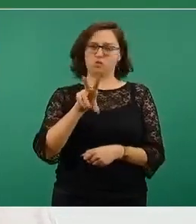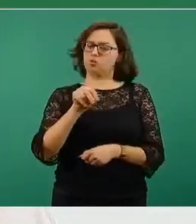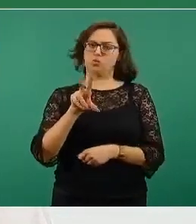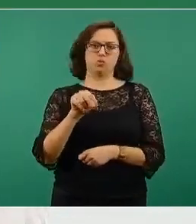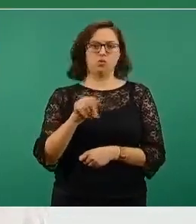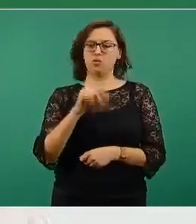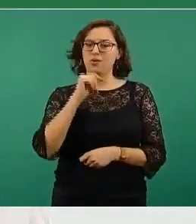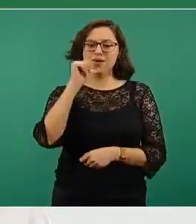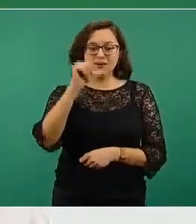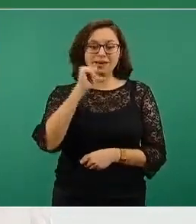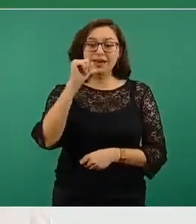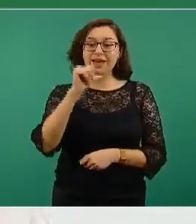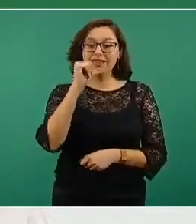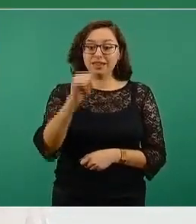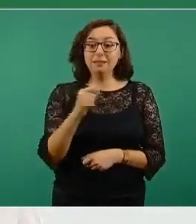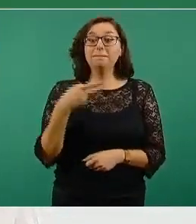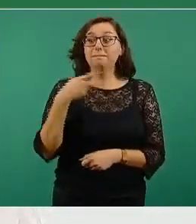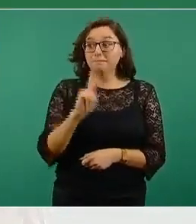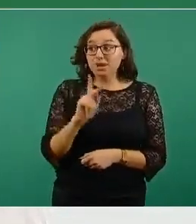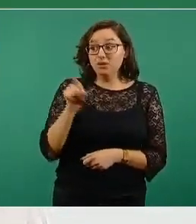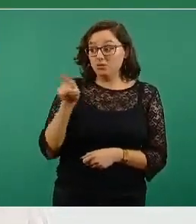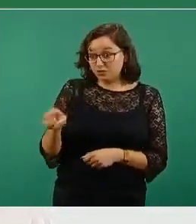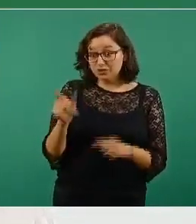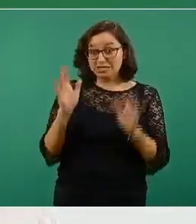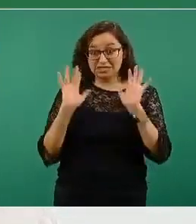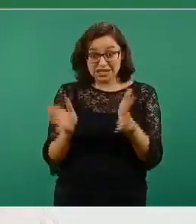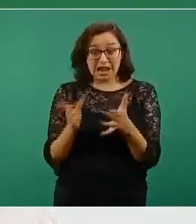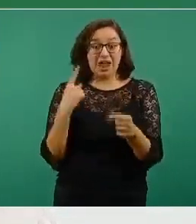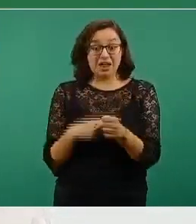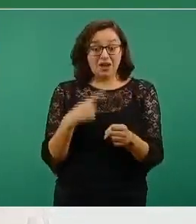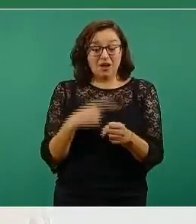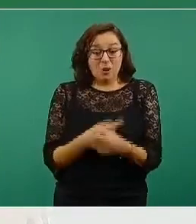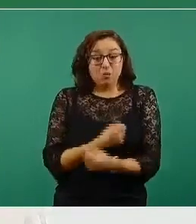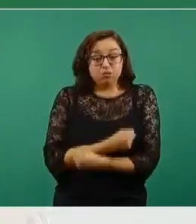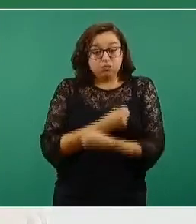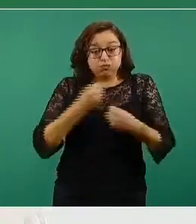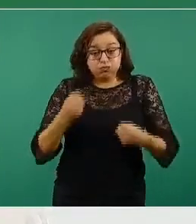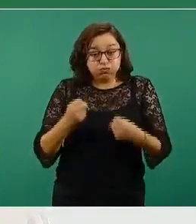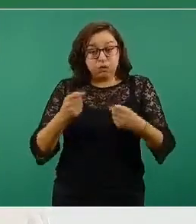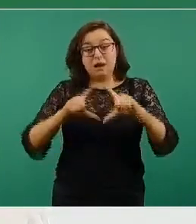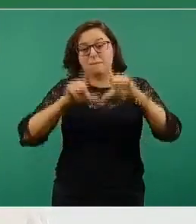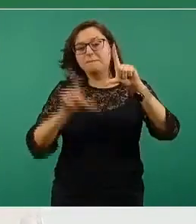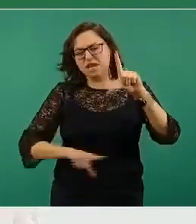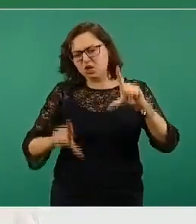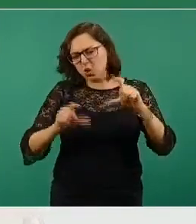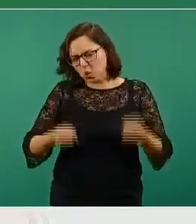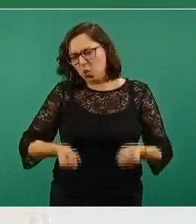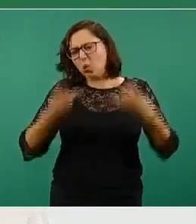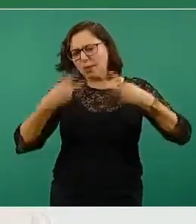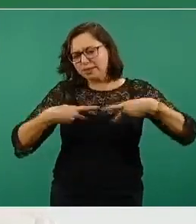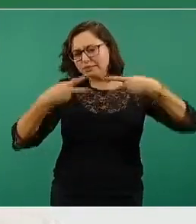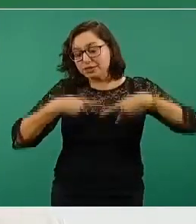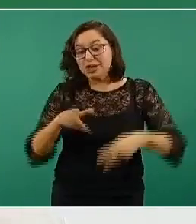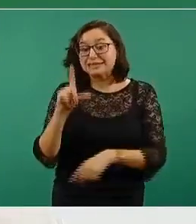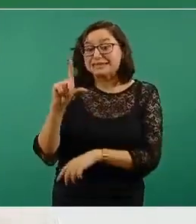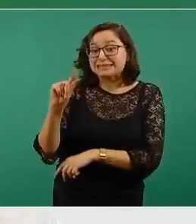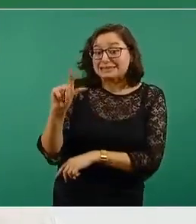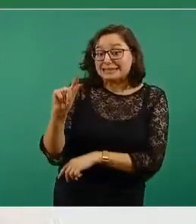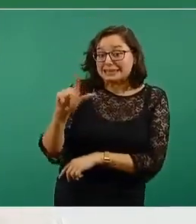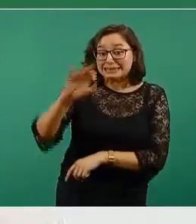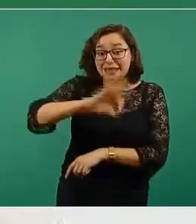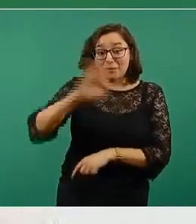indicando que las personas que padecen obesidad, que son más de 3/4 partes de las personas mexicanas que